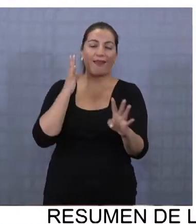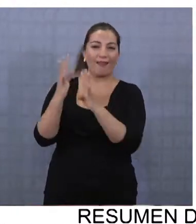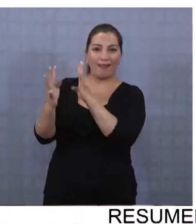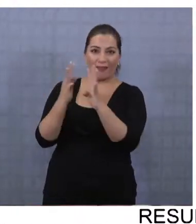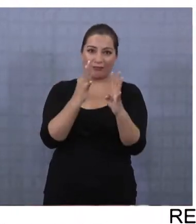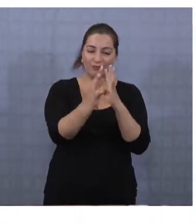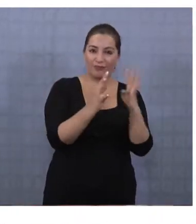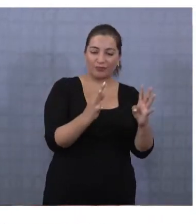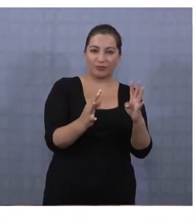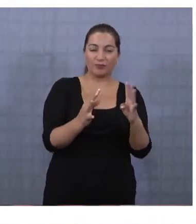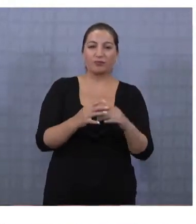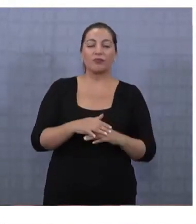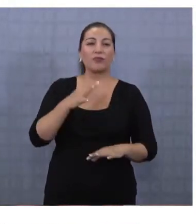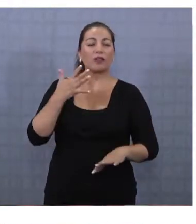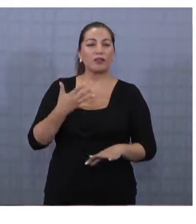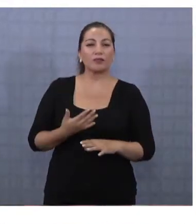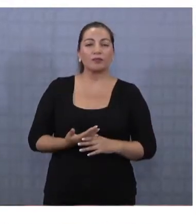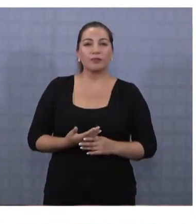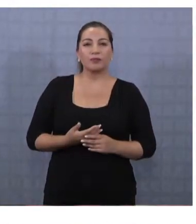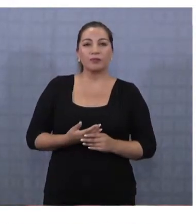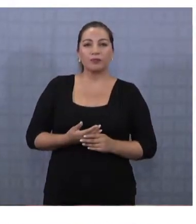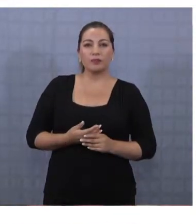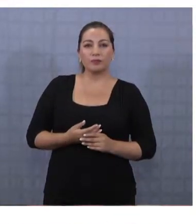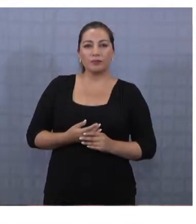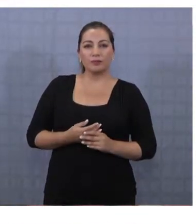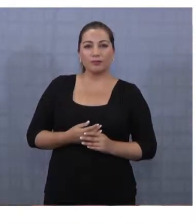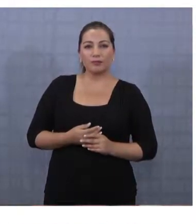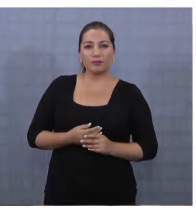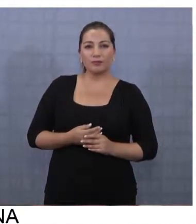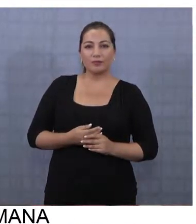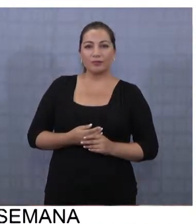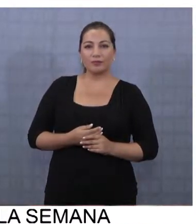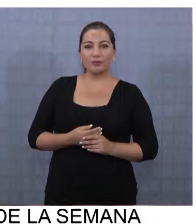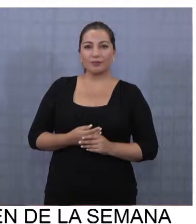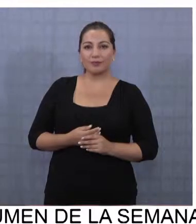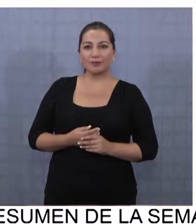las galerías, hay una